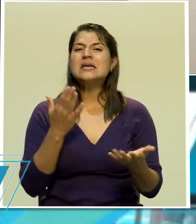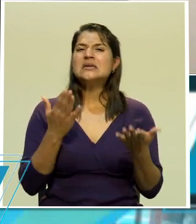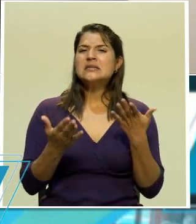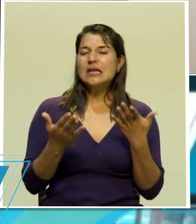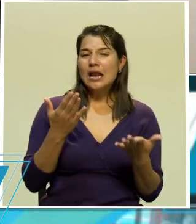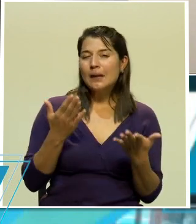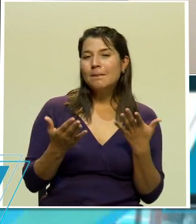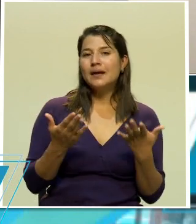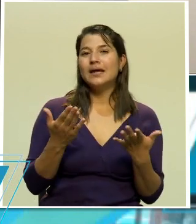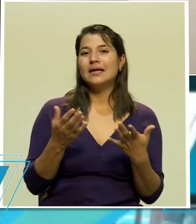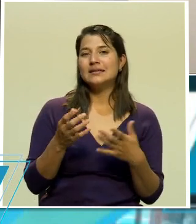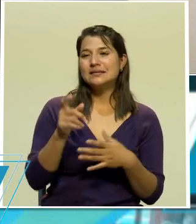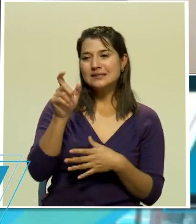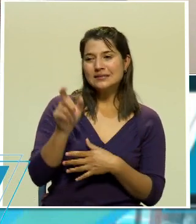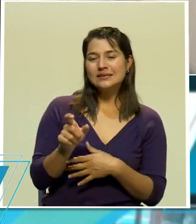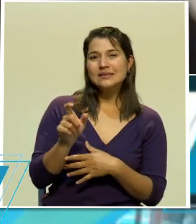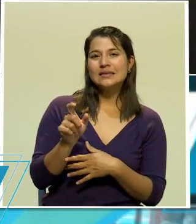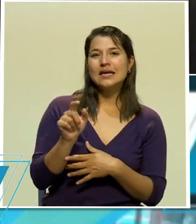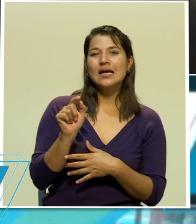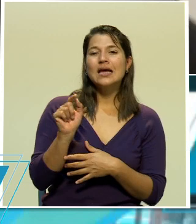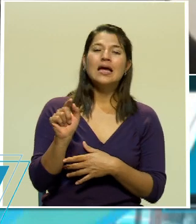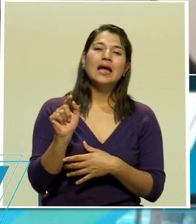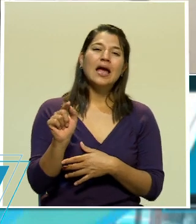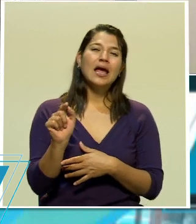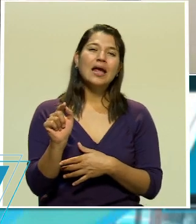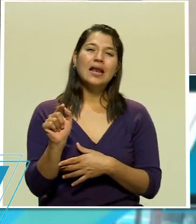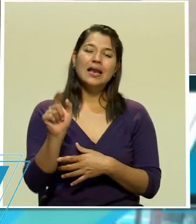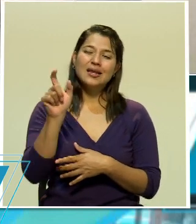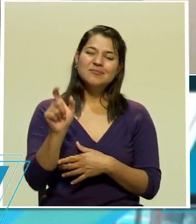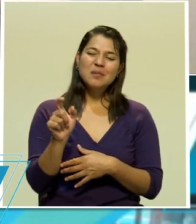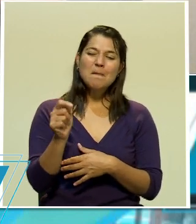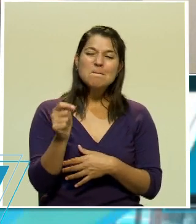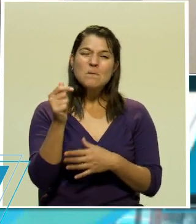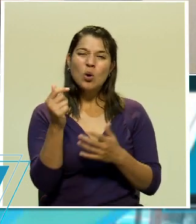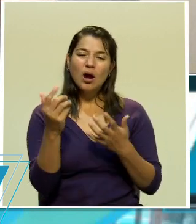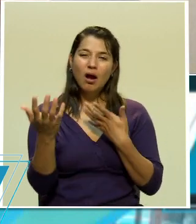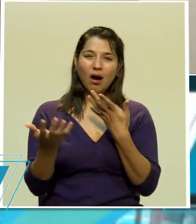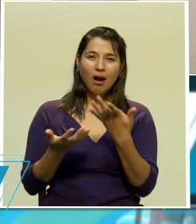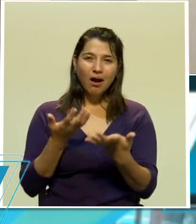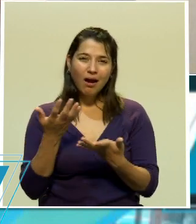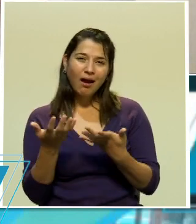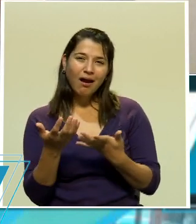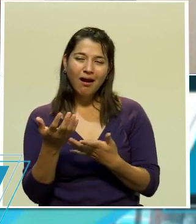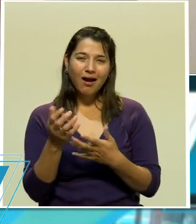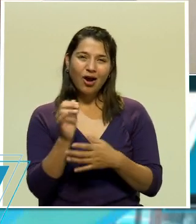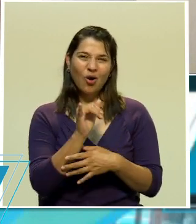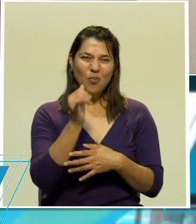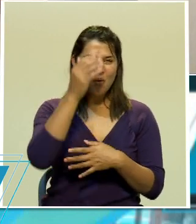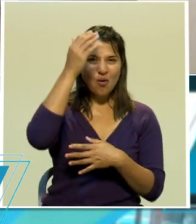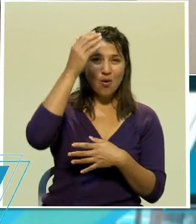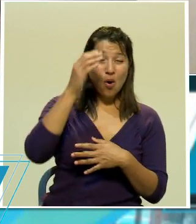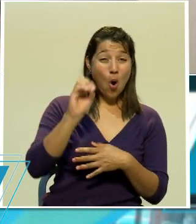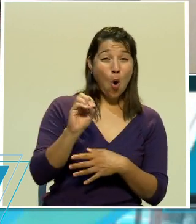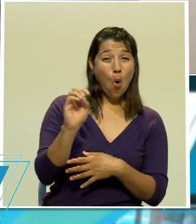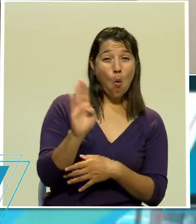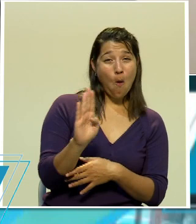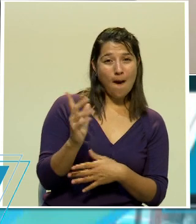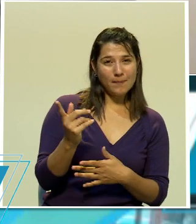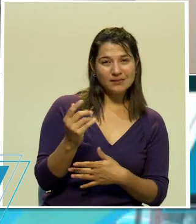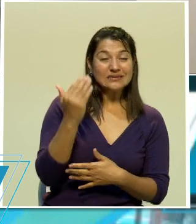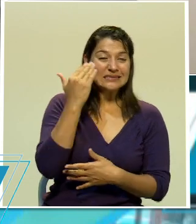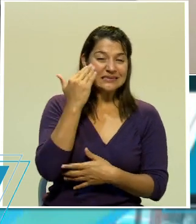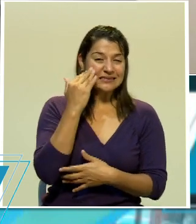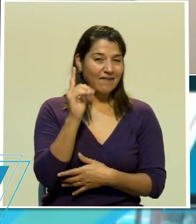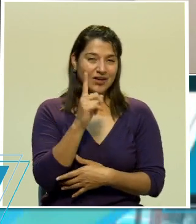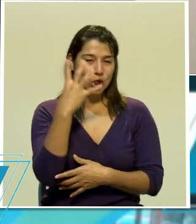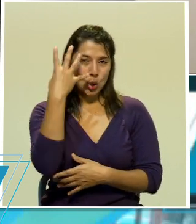un carisma menor, mucho menor que el presidente Obama. No es un hombre carismático. Se sabe que no es